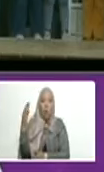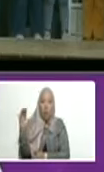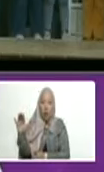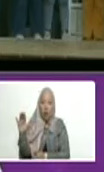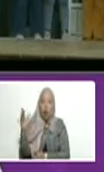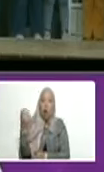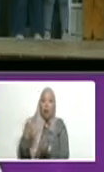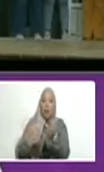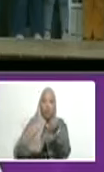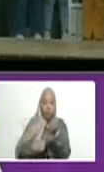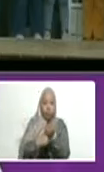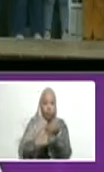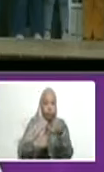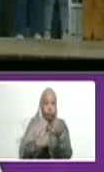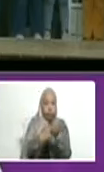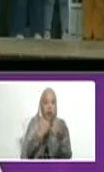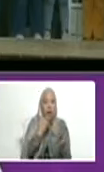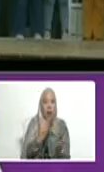nos apoyan